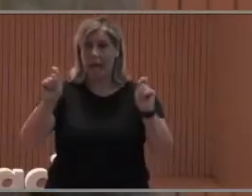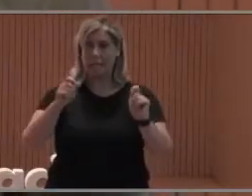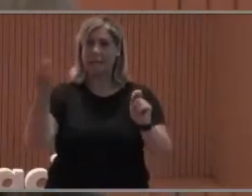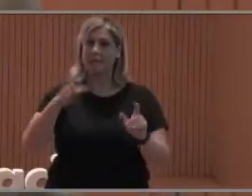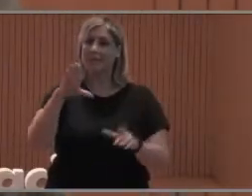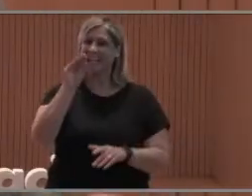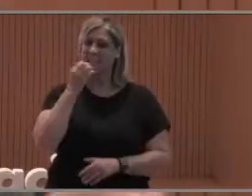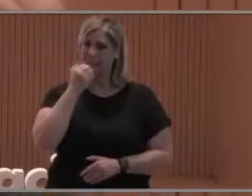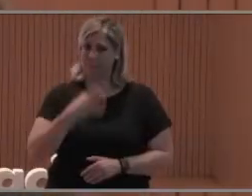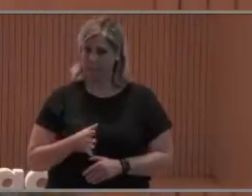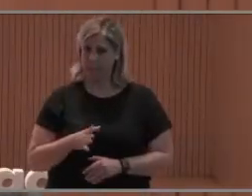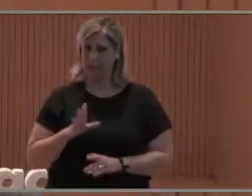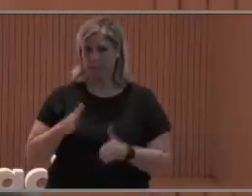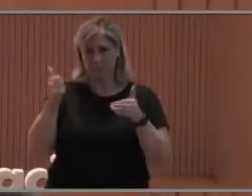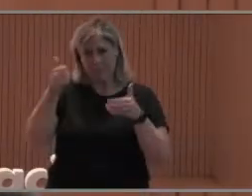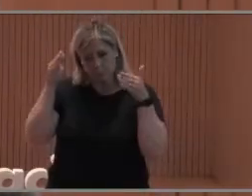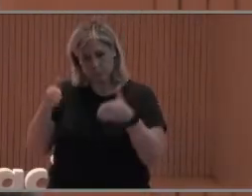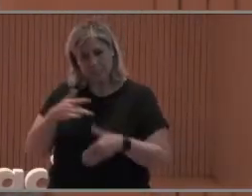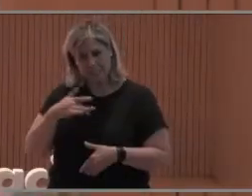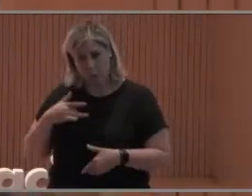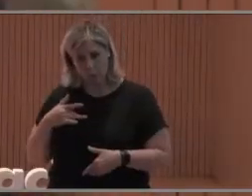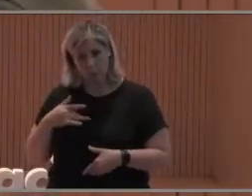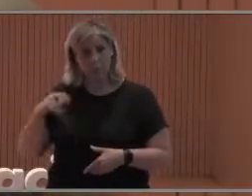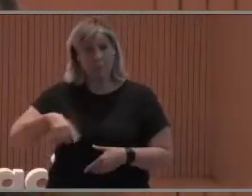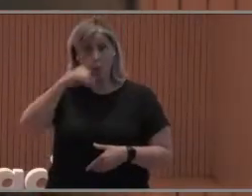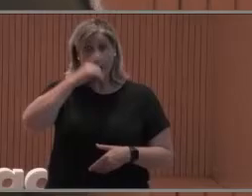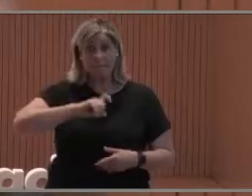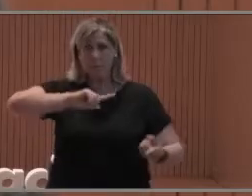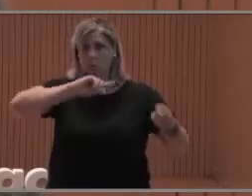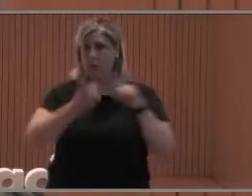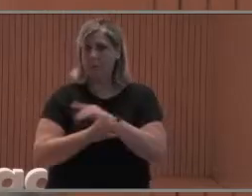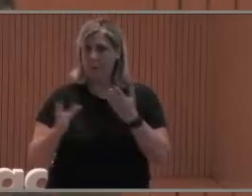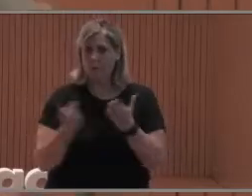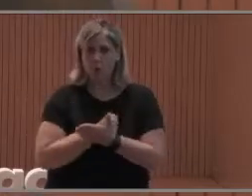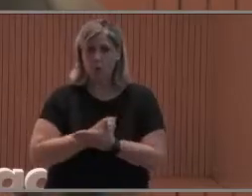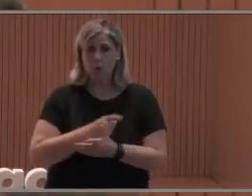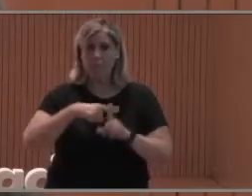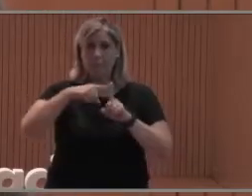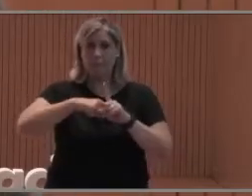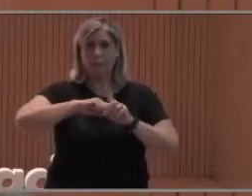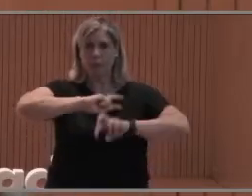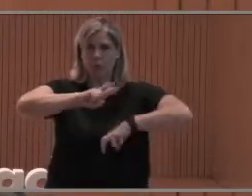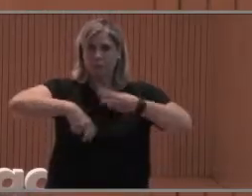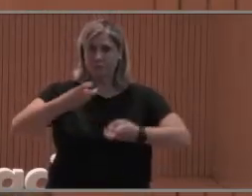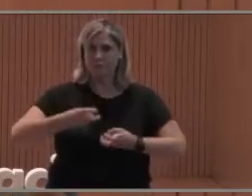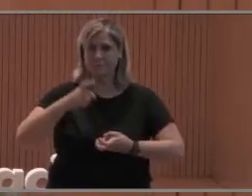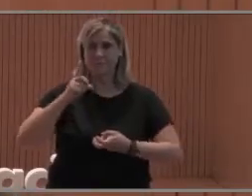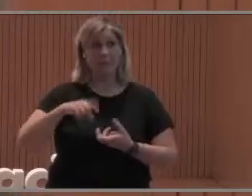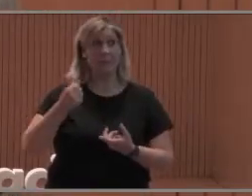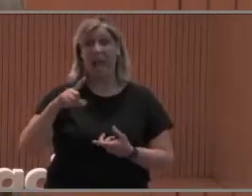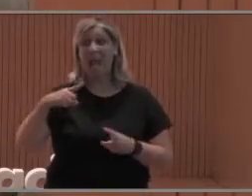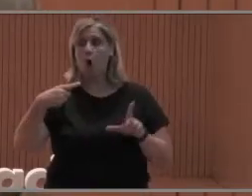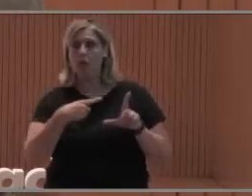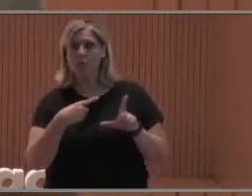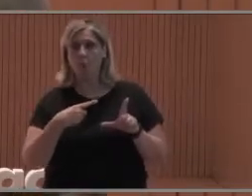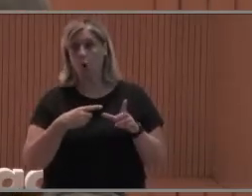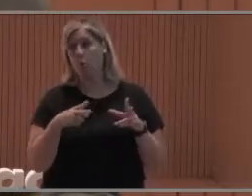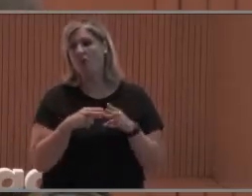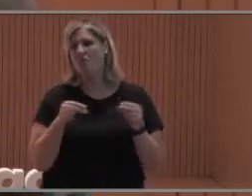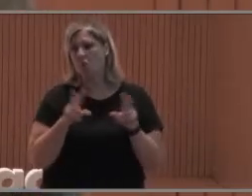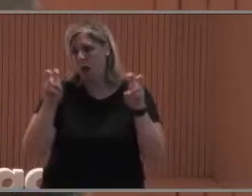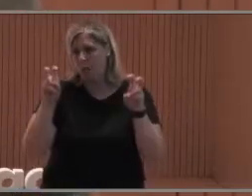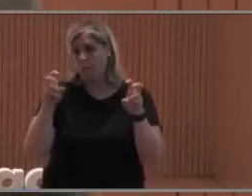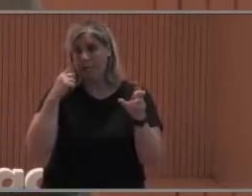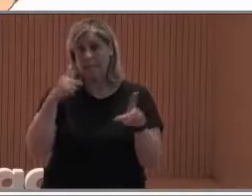salud. Y este año ha cambiado todo. Se han actualizado las temperaturas, el algoritmo de decisión. Aquí tenéis las nuevas temperaturas, hechas